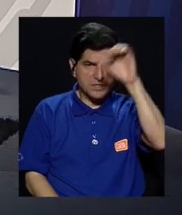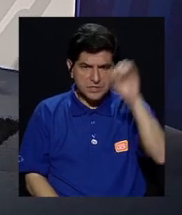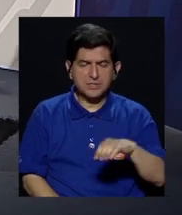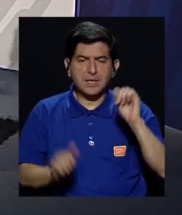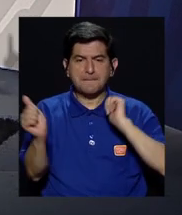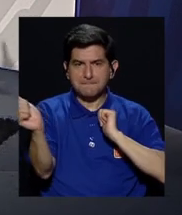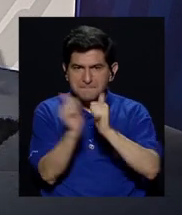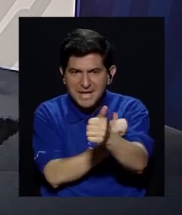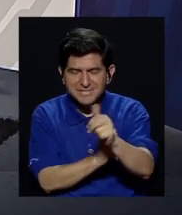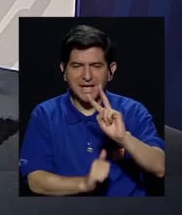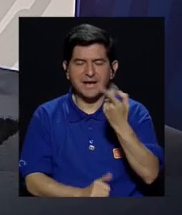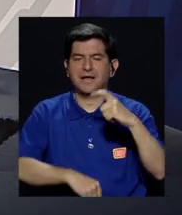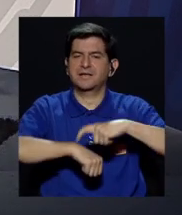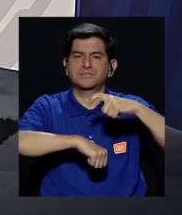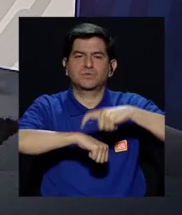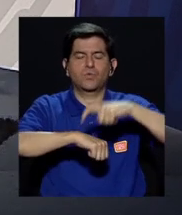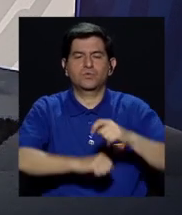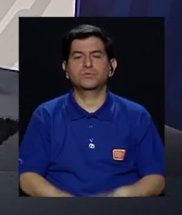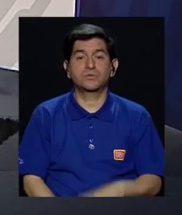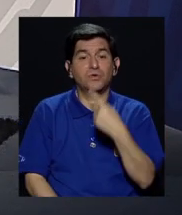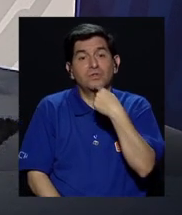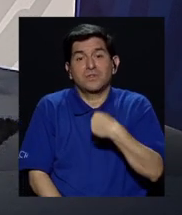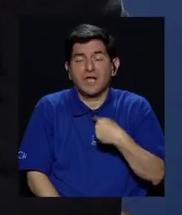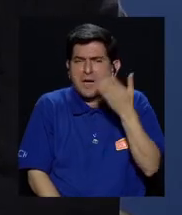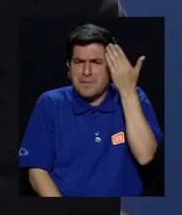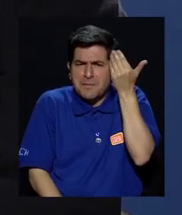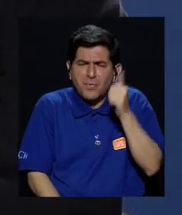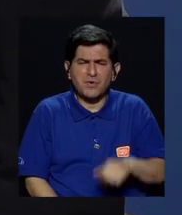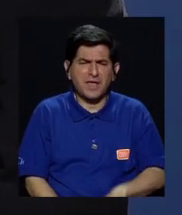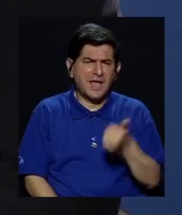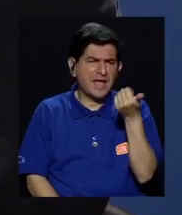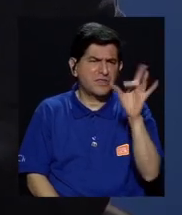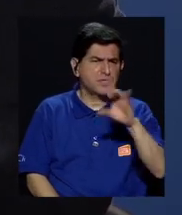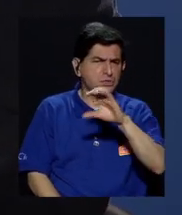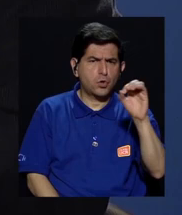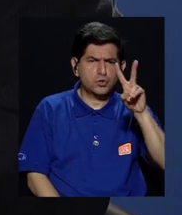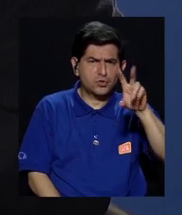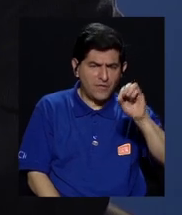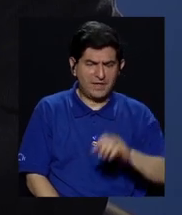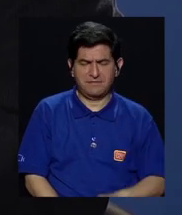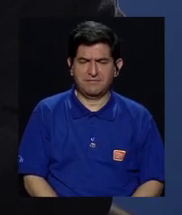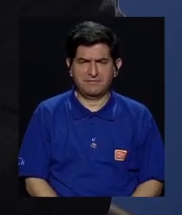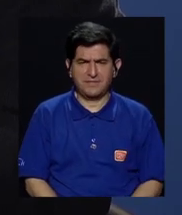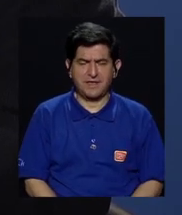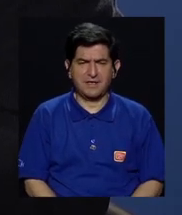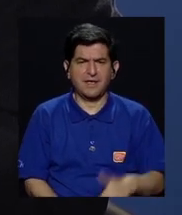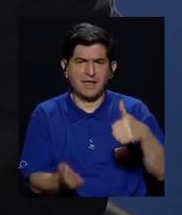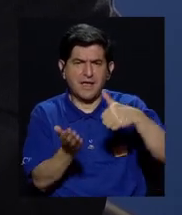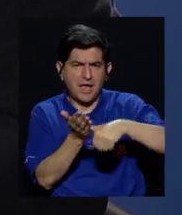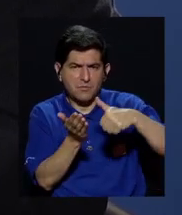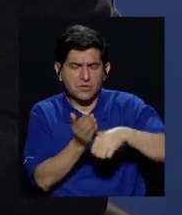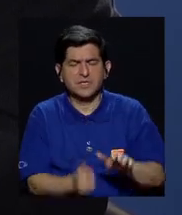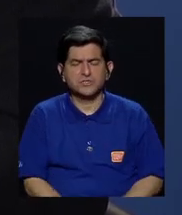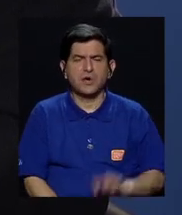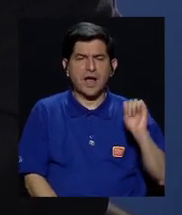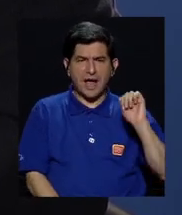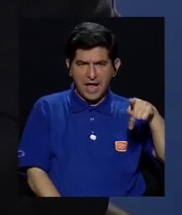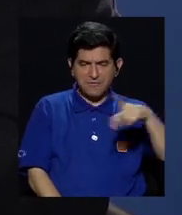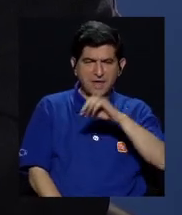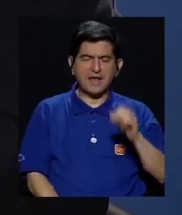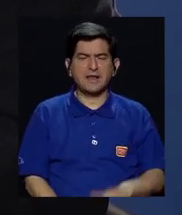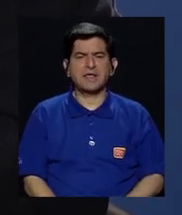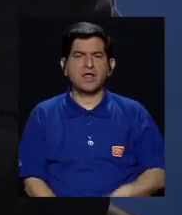por ciento para clasificarse a la segunda ronda luego me dirás porque ese 1820 porque en la elección abel y